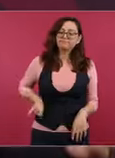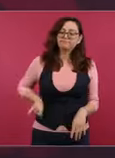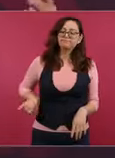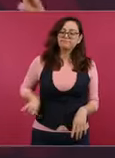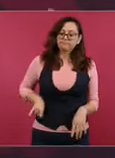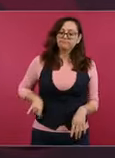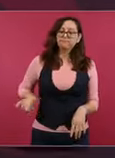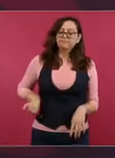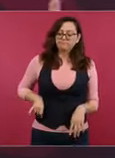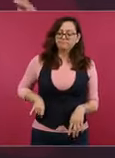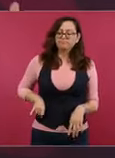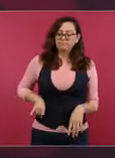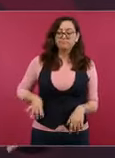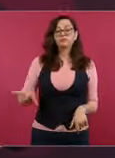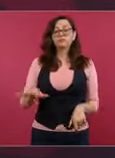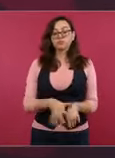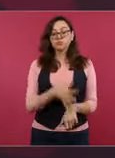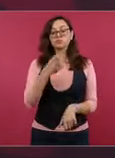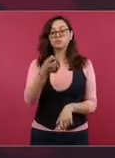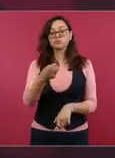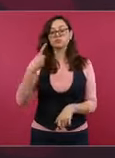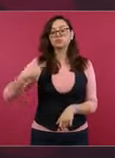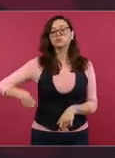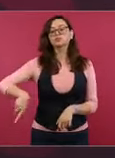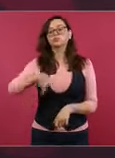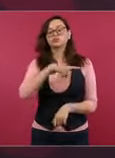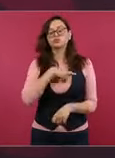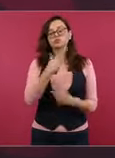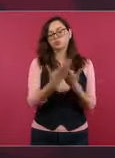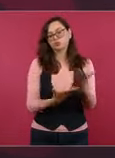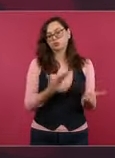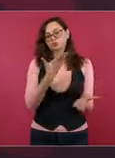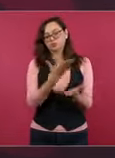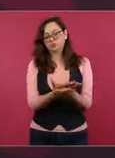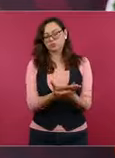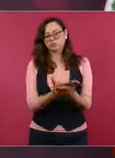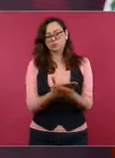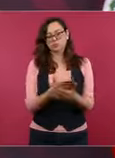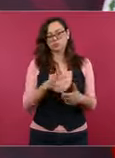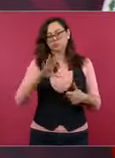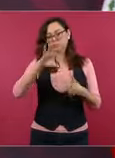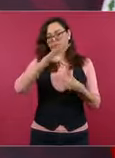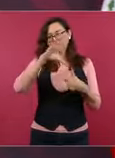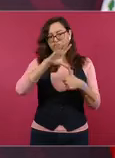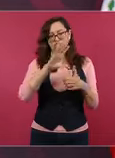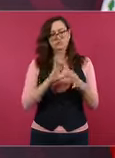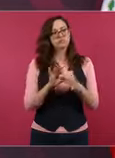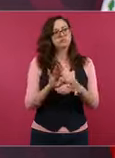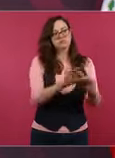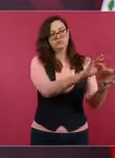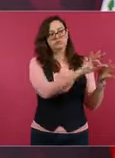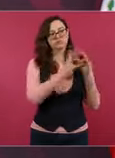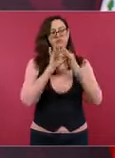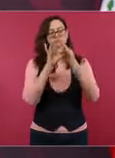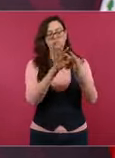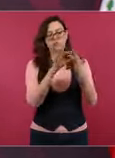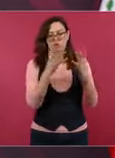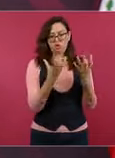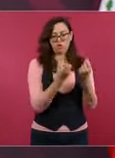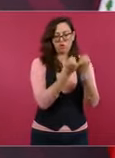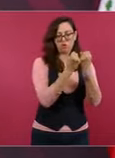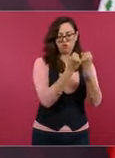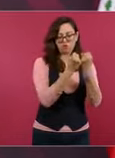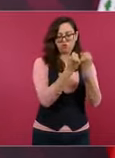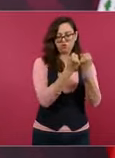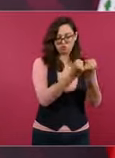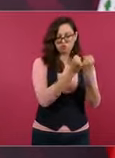Por eso estamos planteando el fortalecimiento de toda América del Norte y también hacia adelante. Ya no